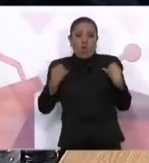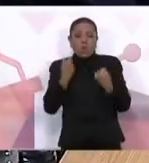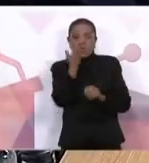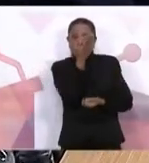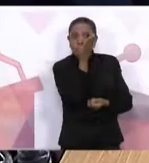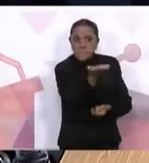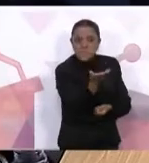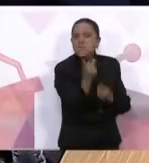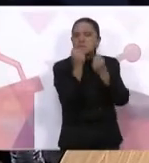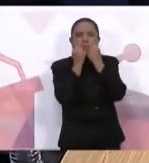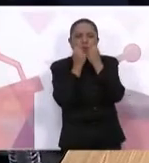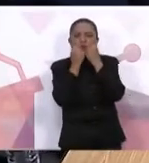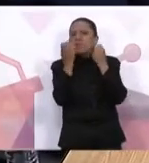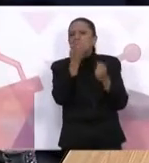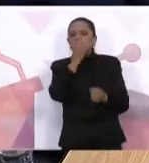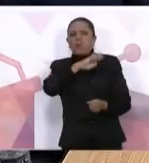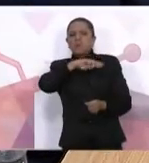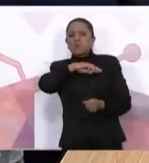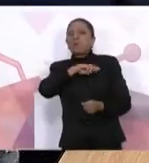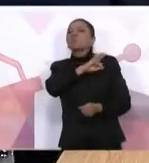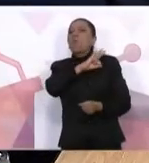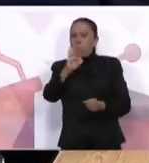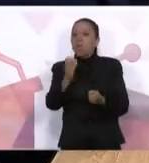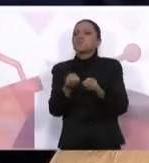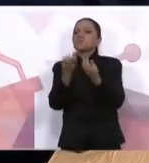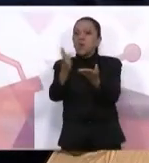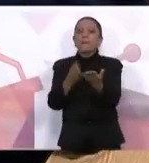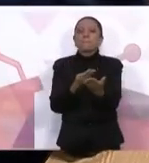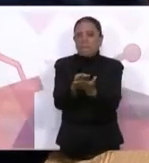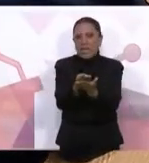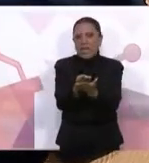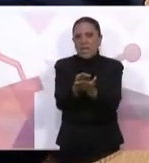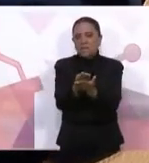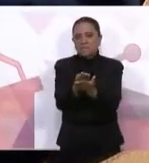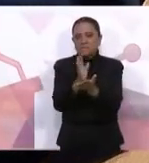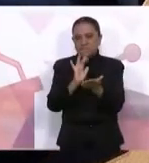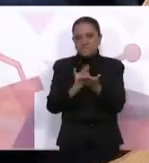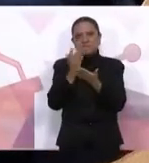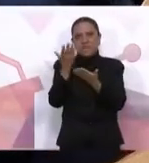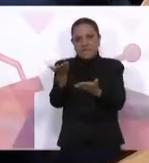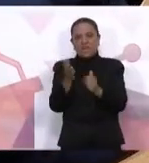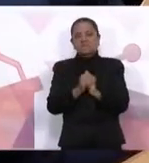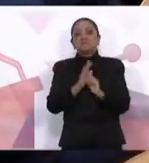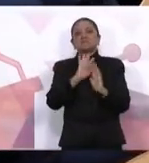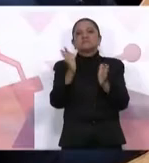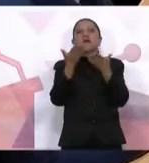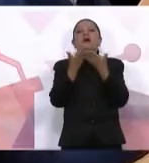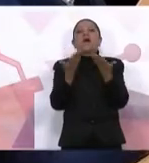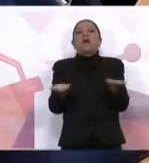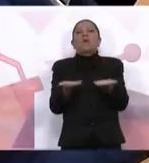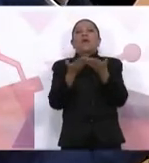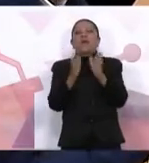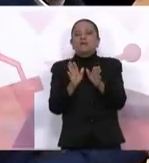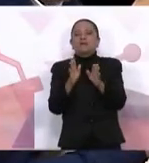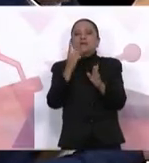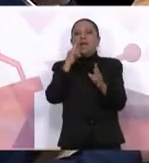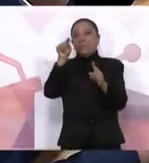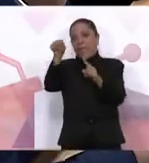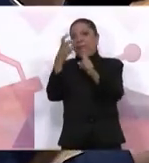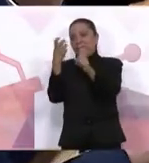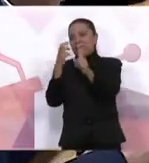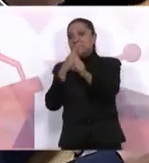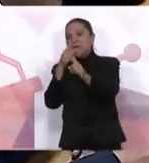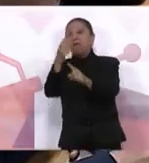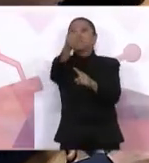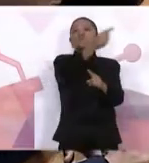otorgada gracias candidato víctor caballero ahora si abrimos entonces el espacio para las réplicas para todos los más candidatos comenzamos con